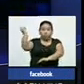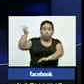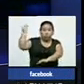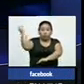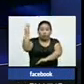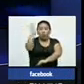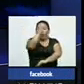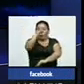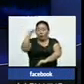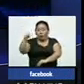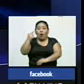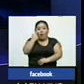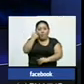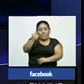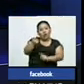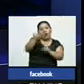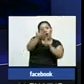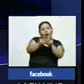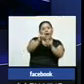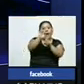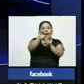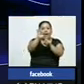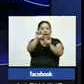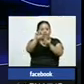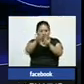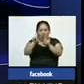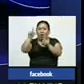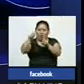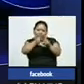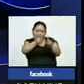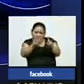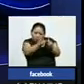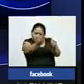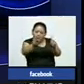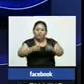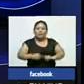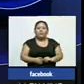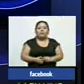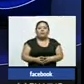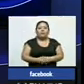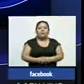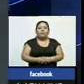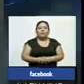El periodista Efer Guevara de la Red de Noticias Alvavisión nos informa. Adelante.